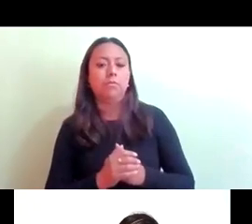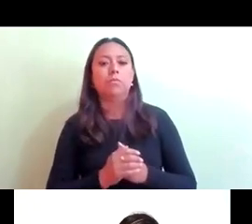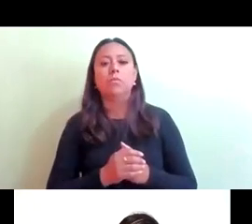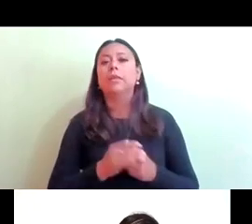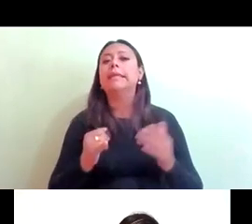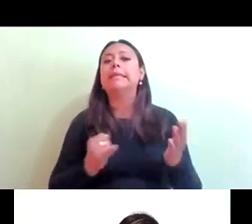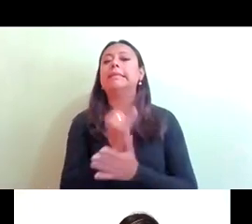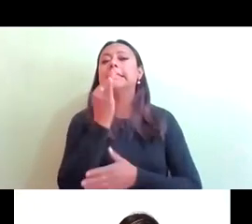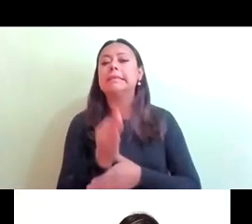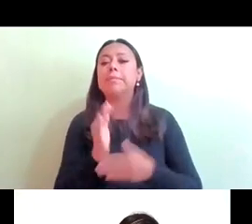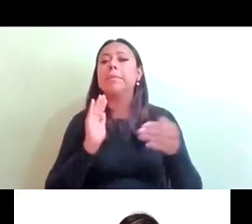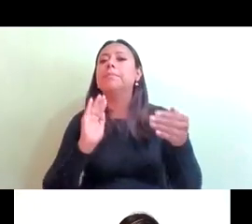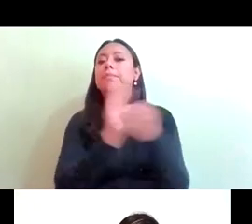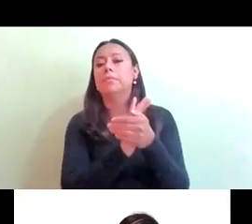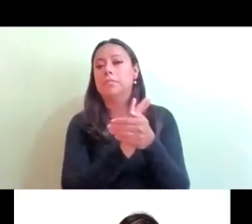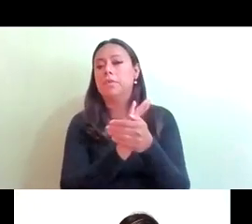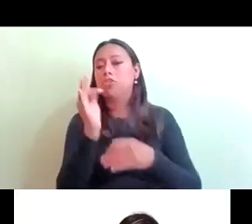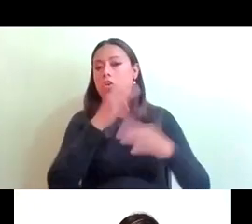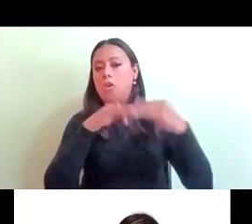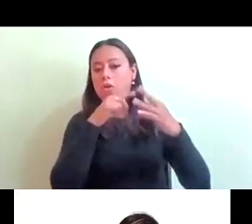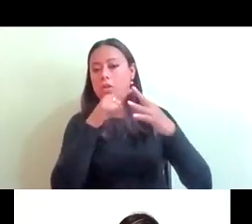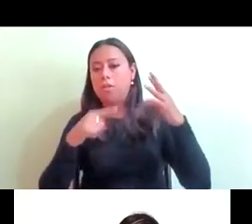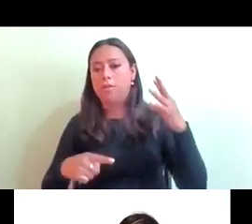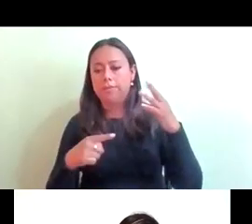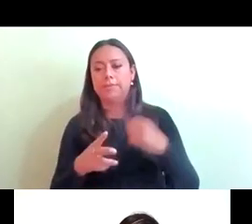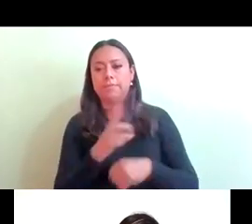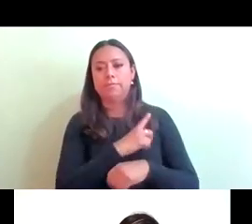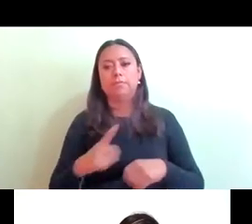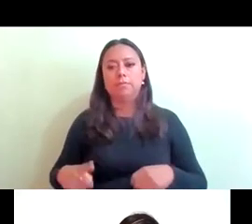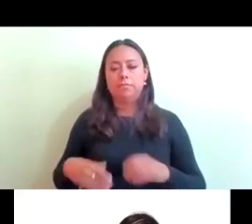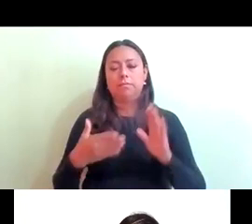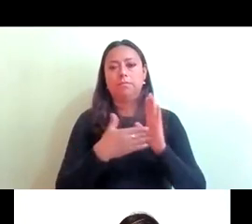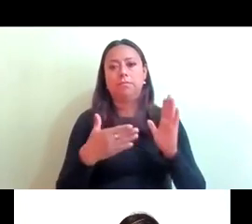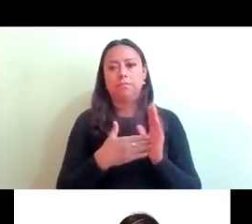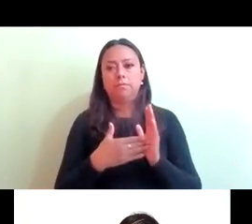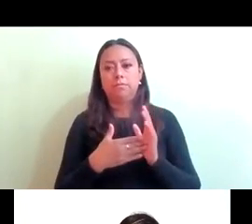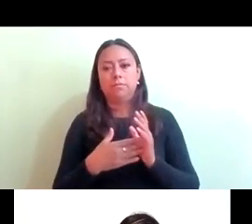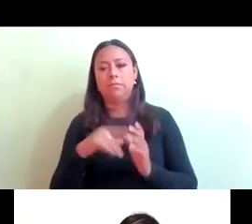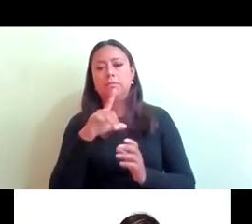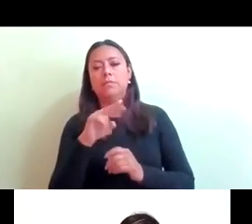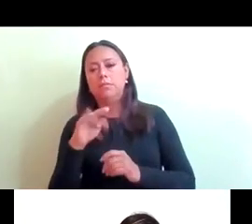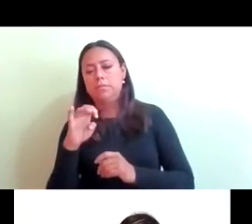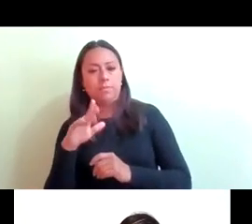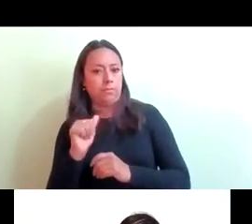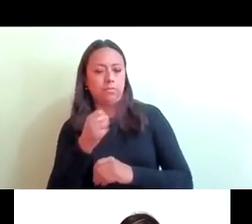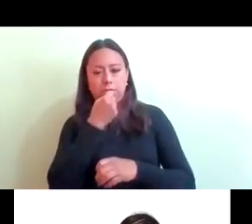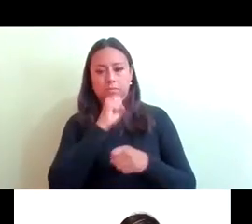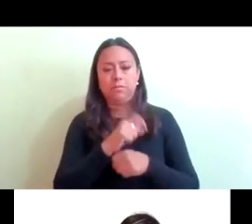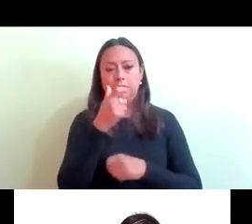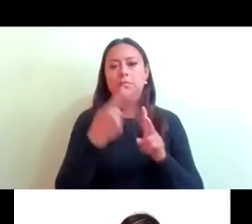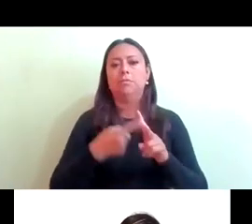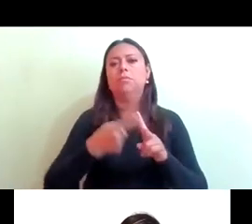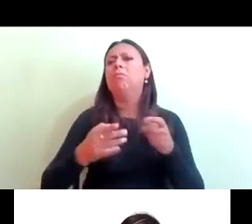respecto a los criterios con los cuales tendría que elaborar los lineamientos de la Secretaría de Finanzas? ¿Por qué pareciera un cheque en